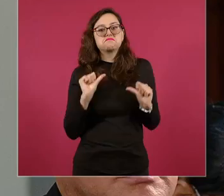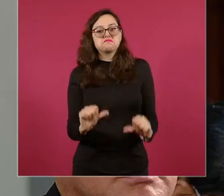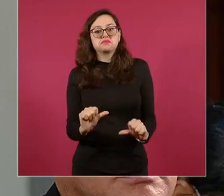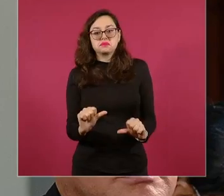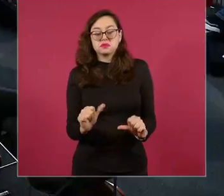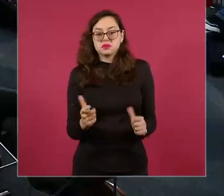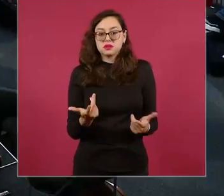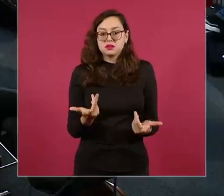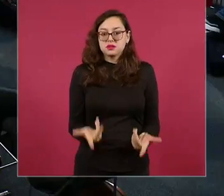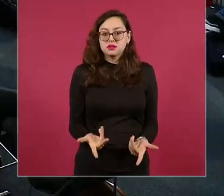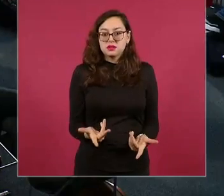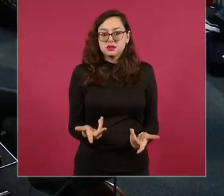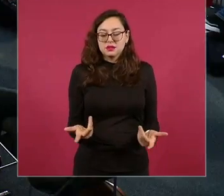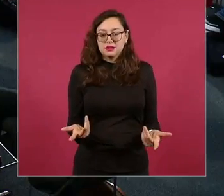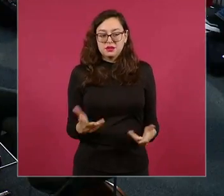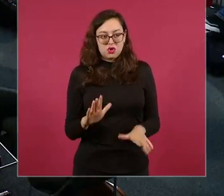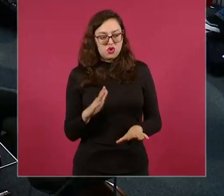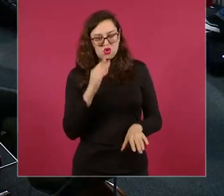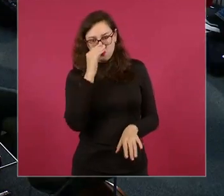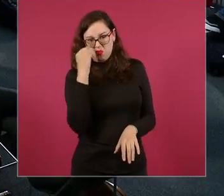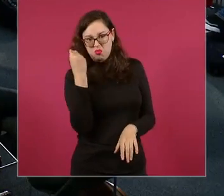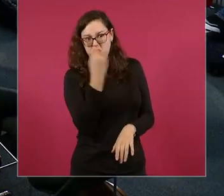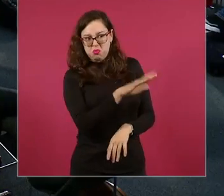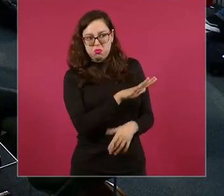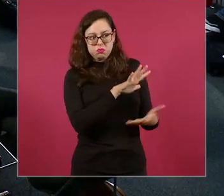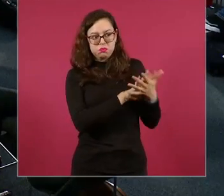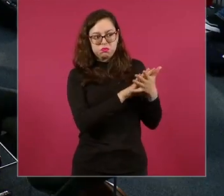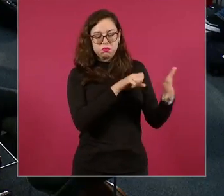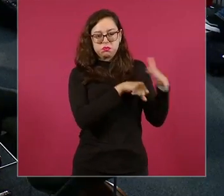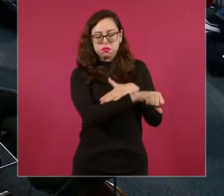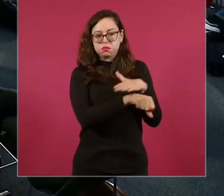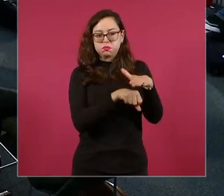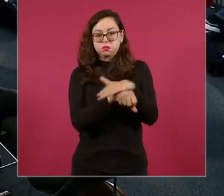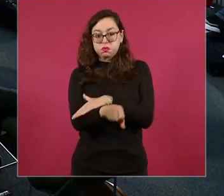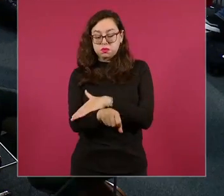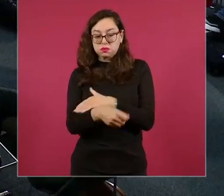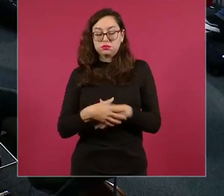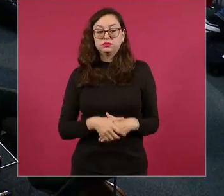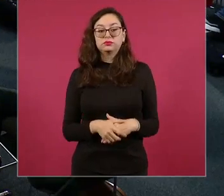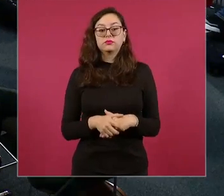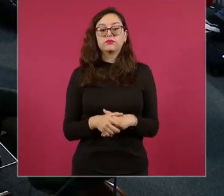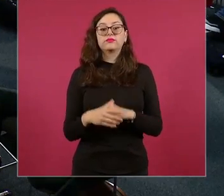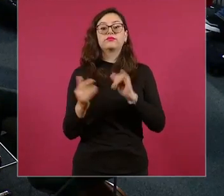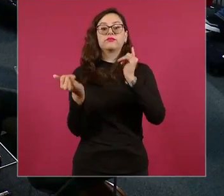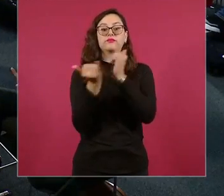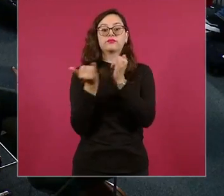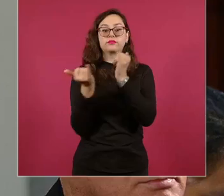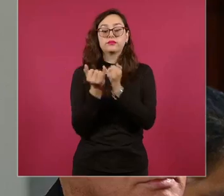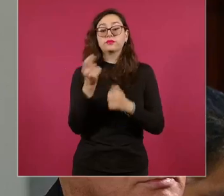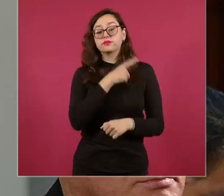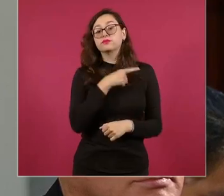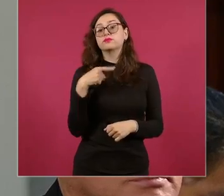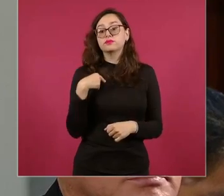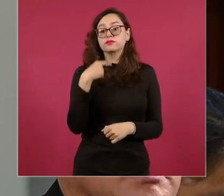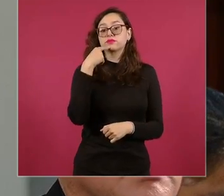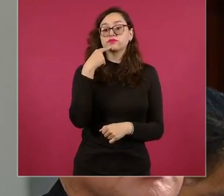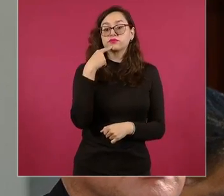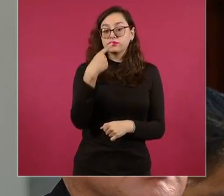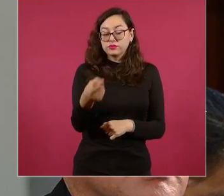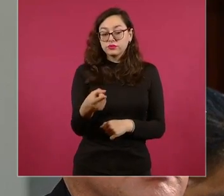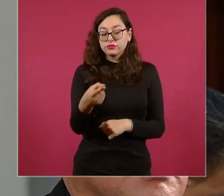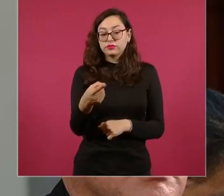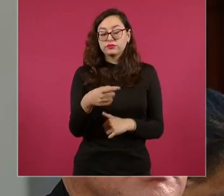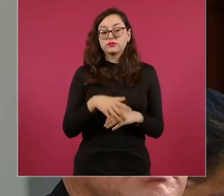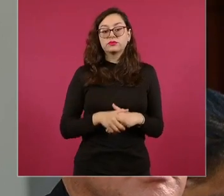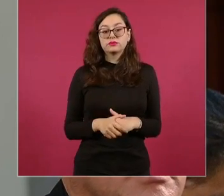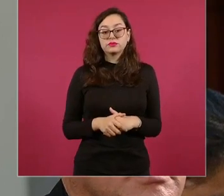estas personas este presidente también déjeme comentarle que pues este